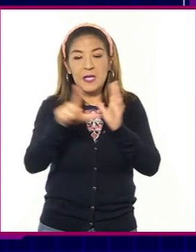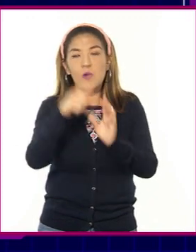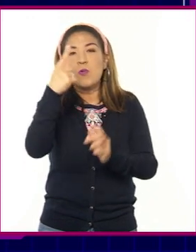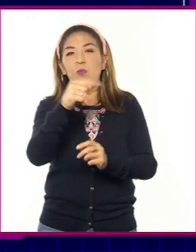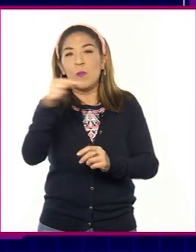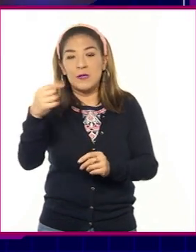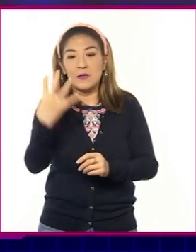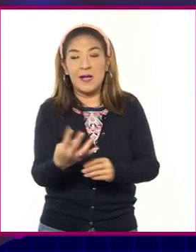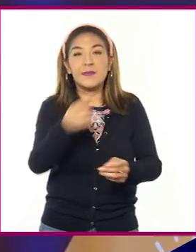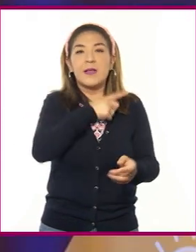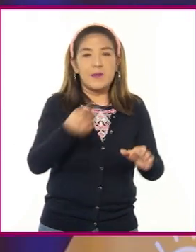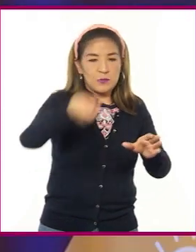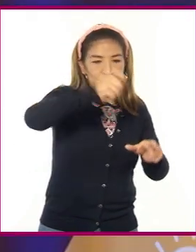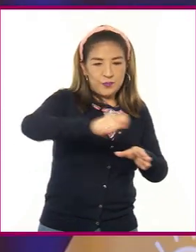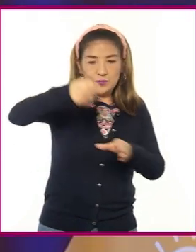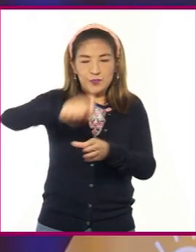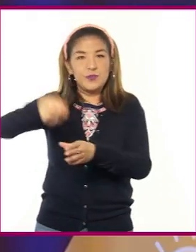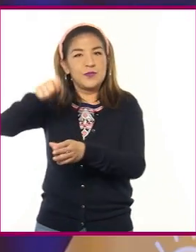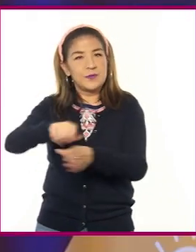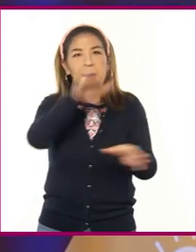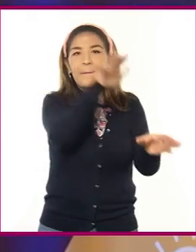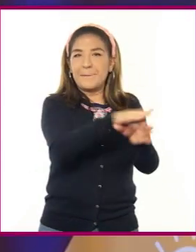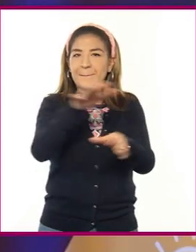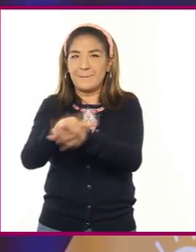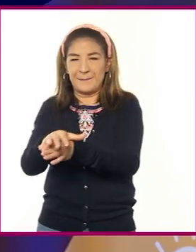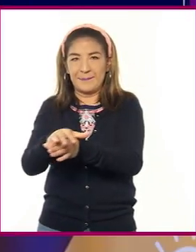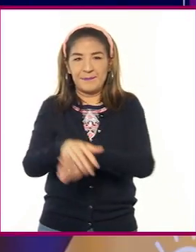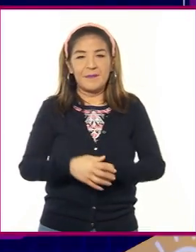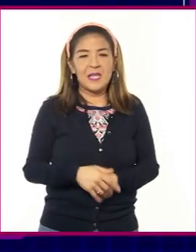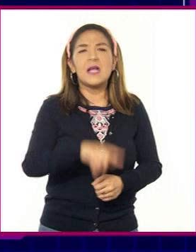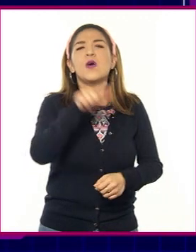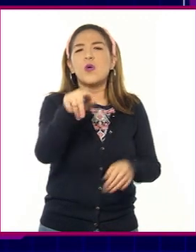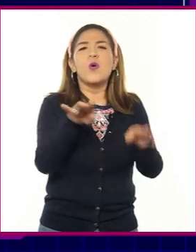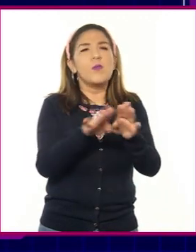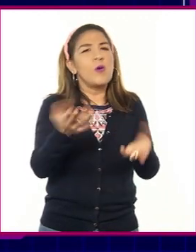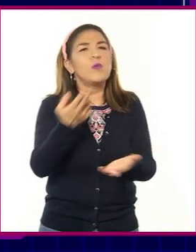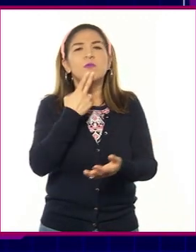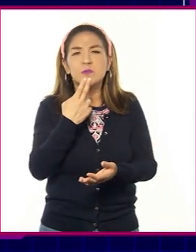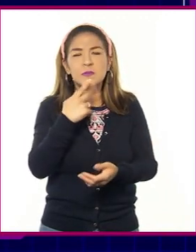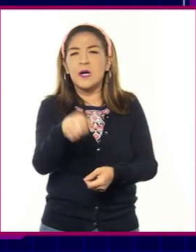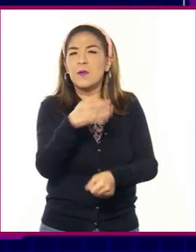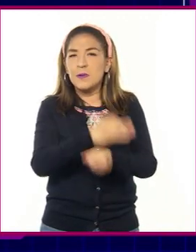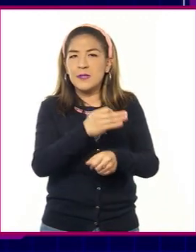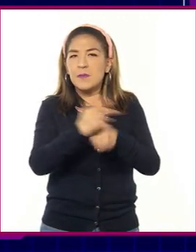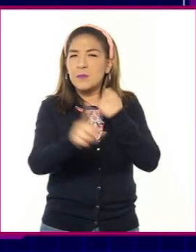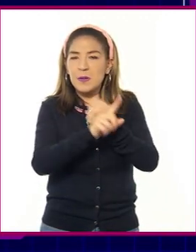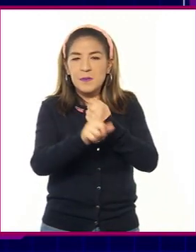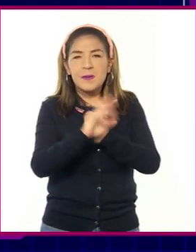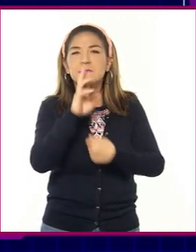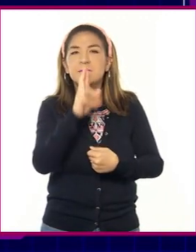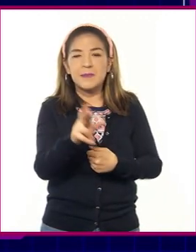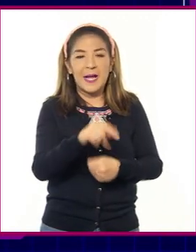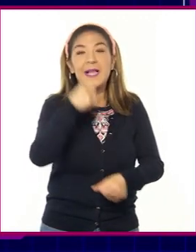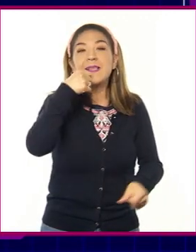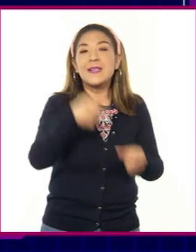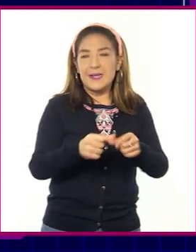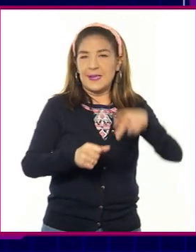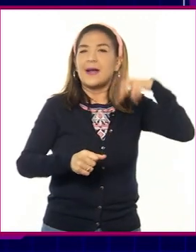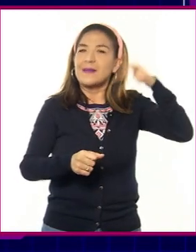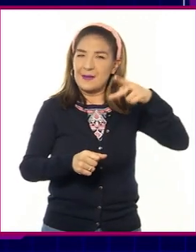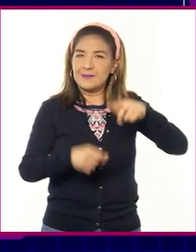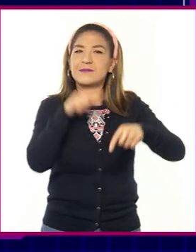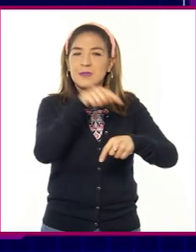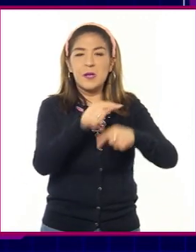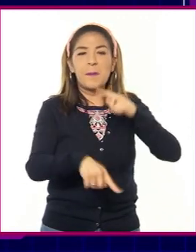litro. Un procedimiento que se puede utilizar para resolver el problema es el uso de la constante K. Se